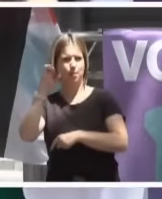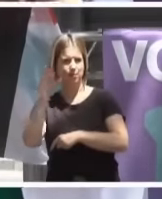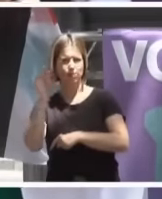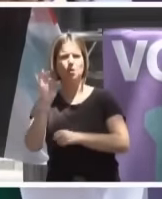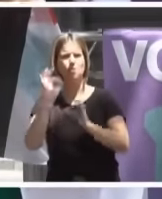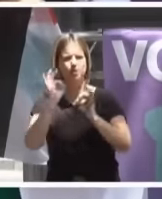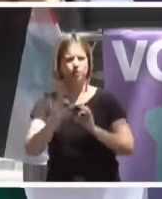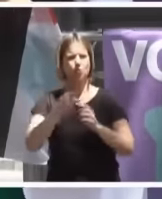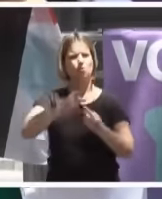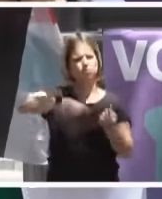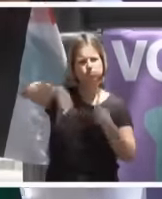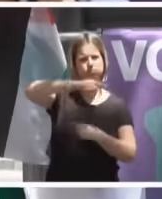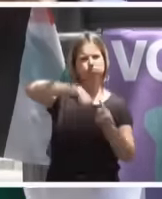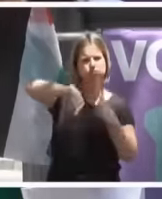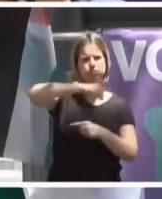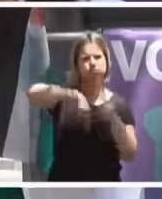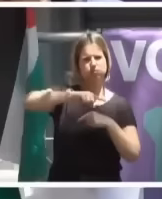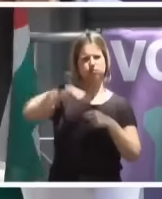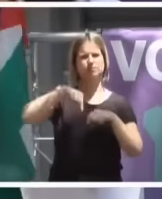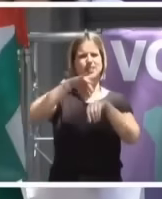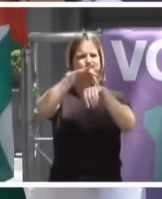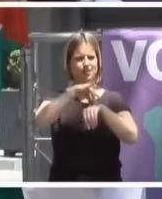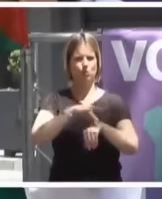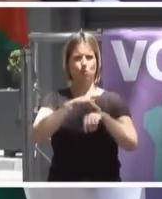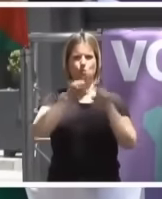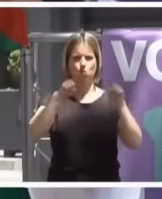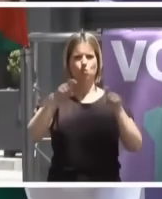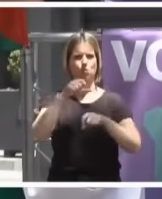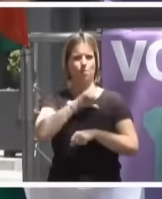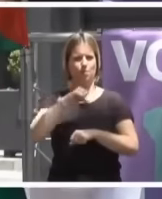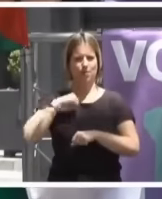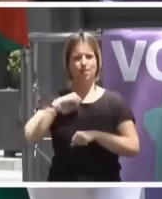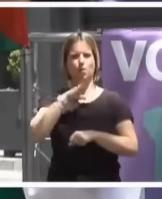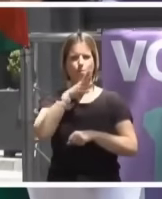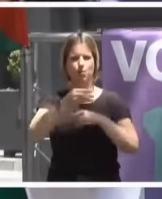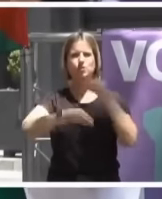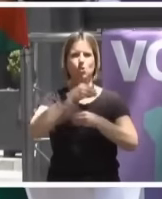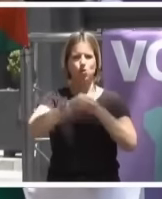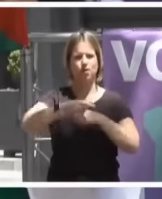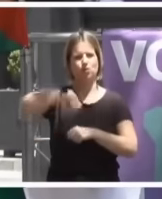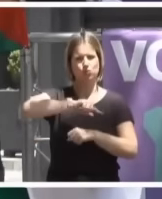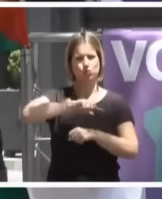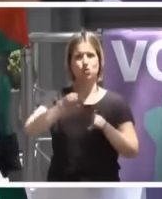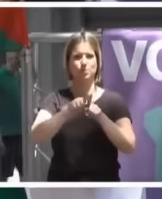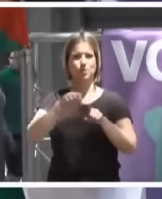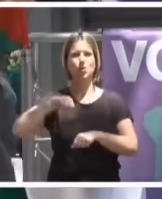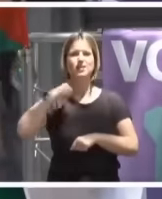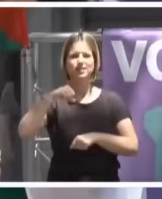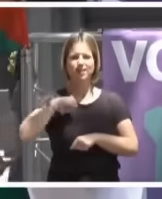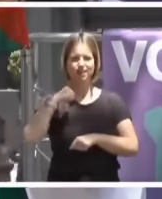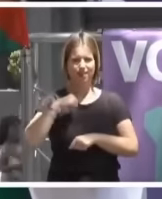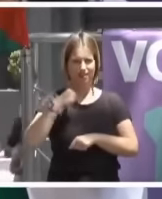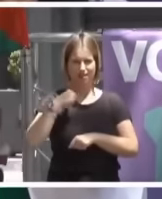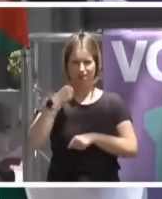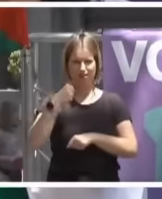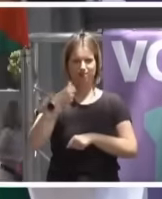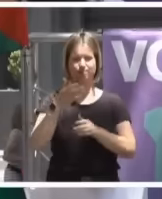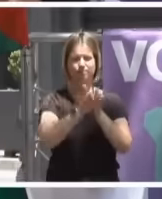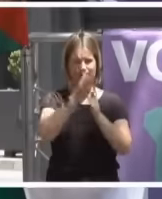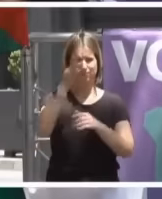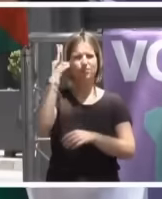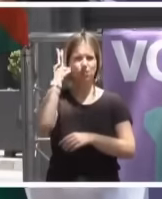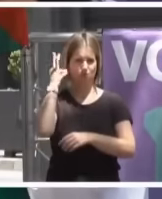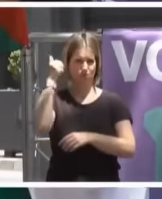puerta giratoria de una aseguradora privada y que por eso está haciendo lo que está haciendo con vuestra sanidad, eso ni cotiza, compañeros y